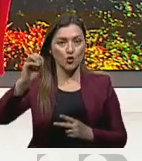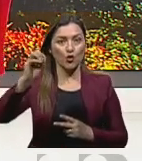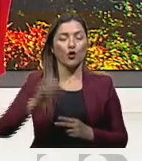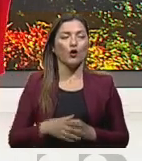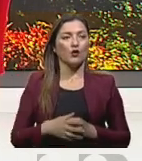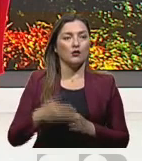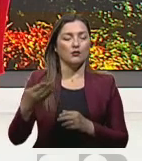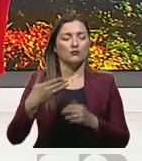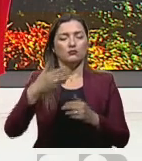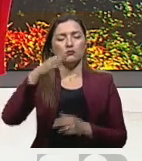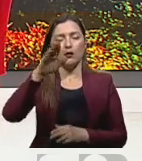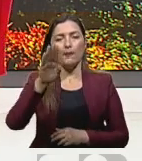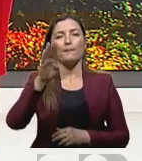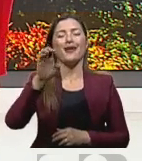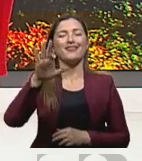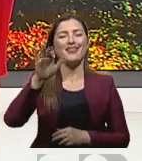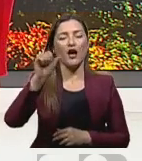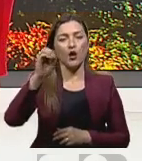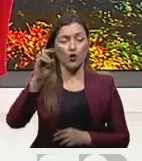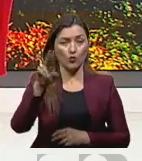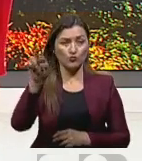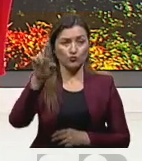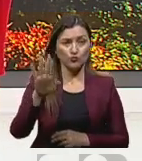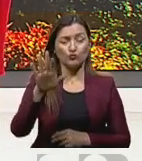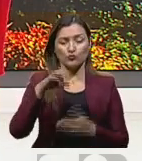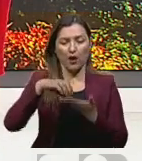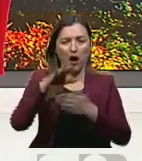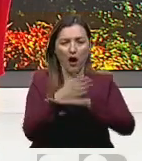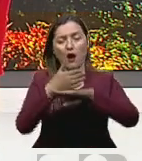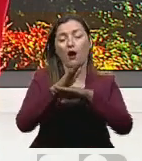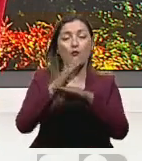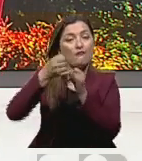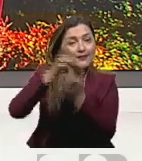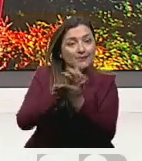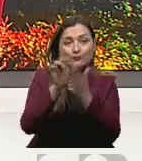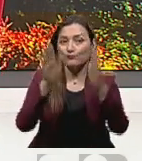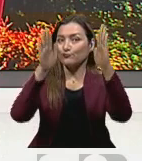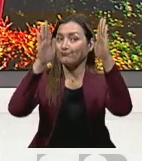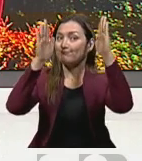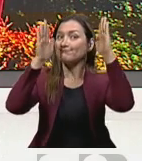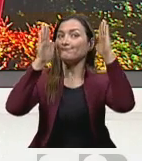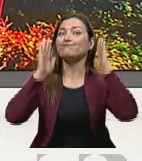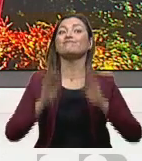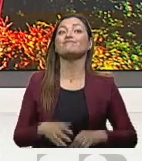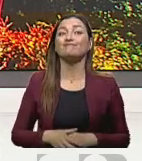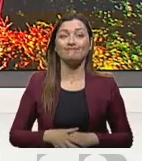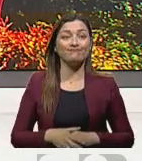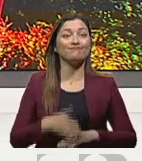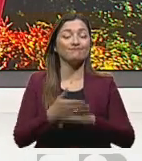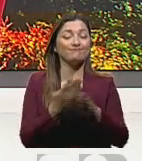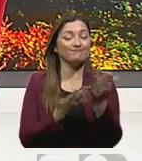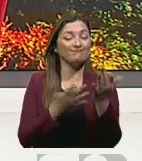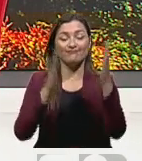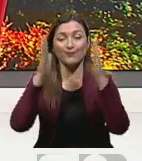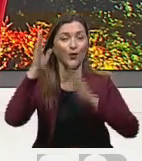detalles de un concierto que se iba llevará a cabo el fin de semana Así que estén muy atentos porque ya más adelante los